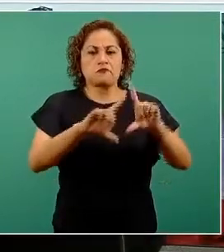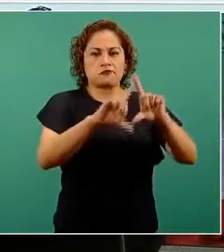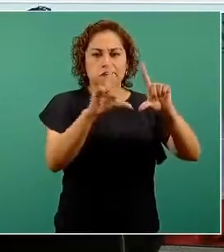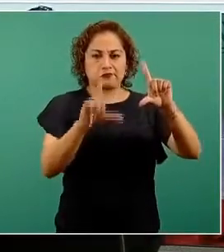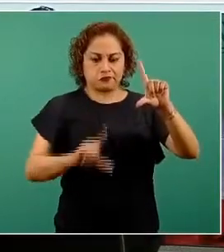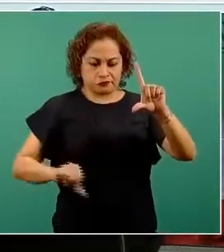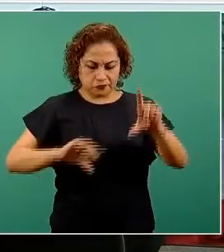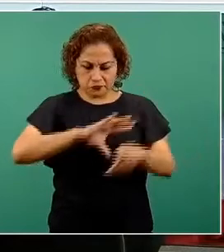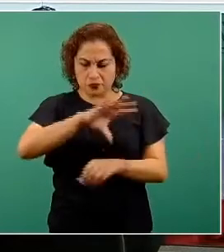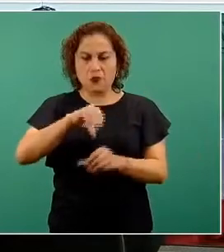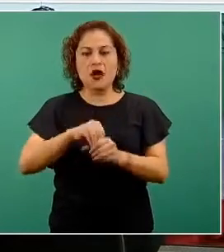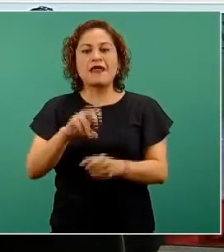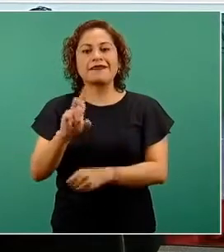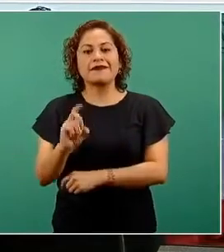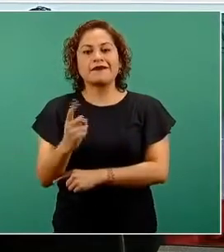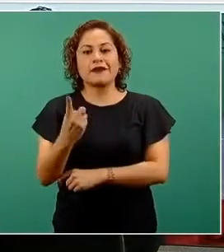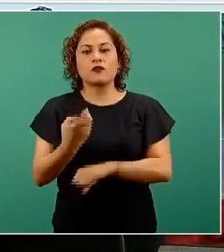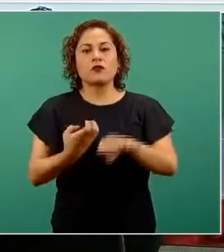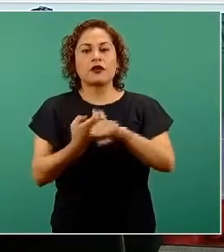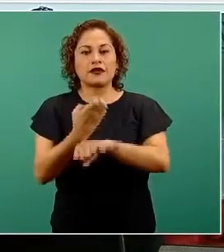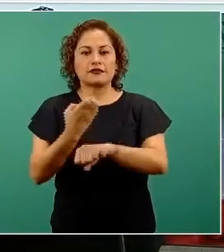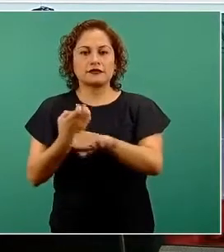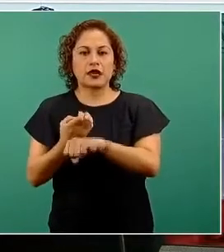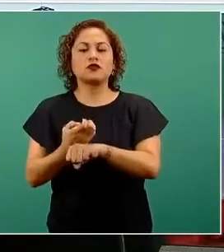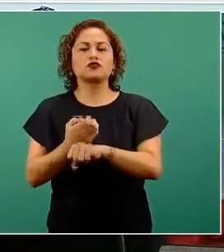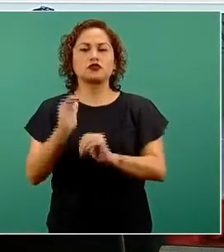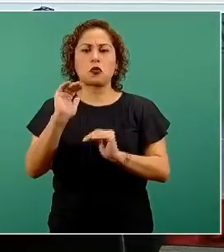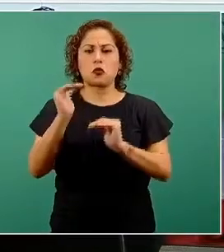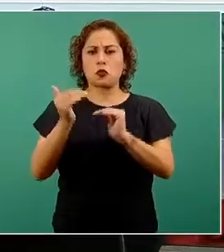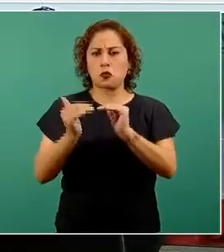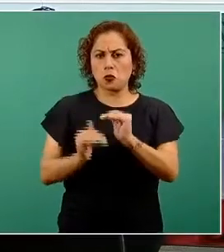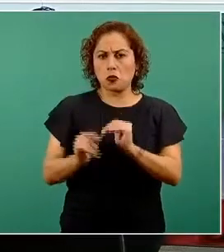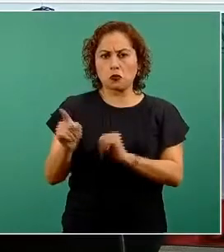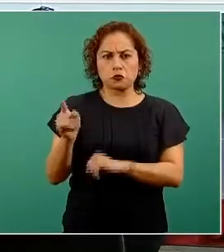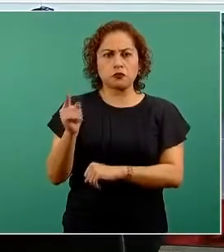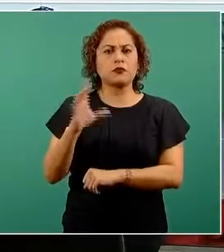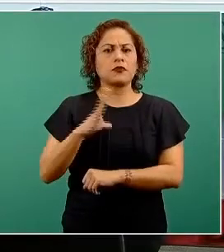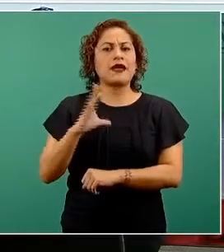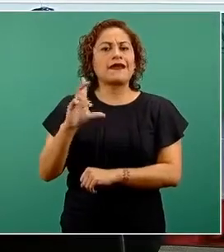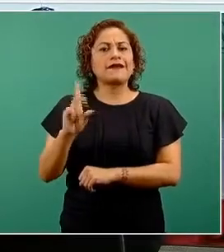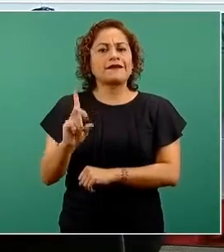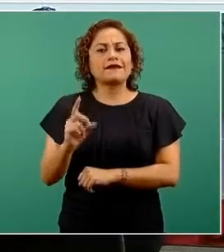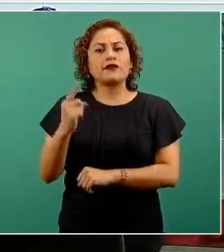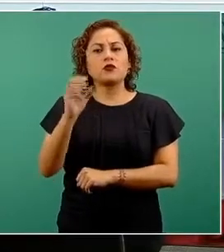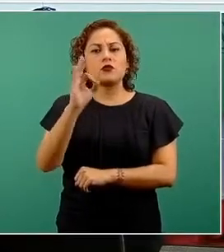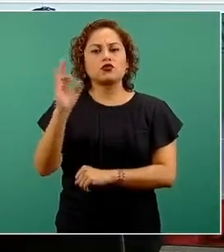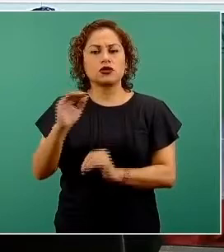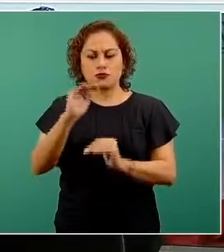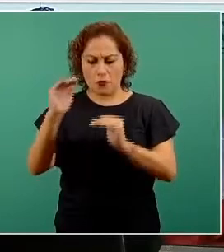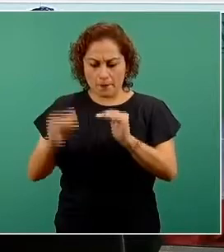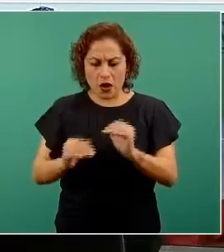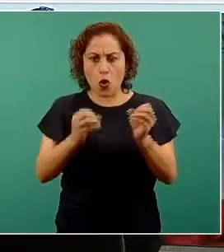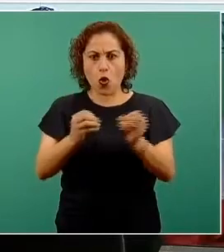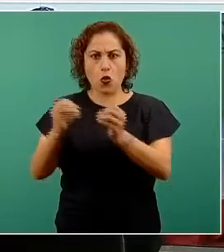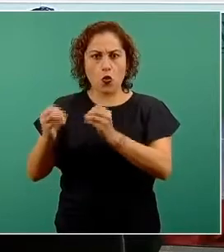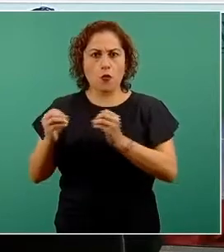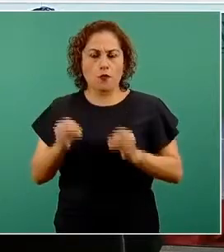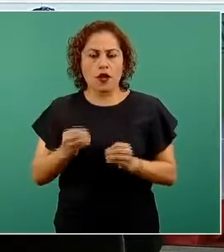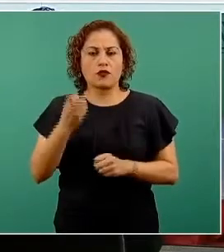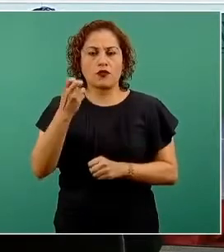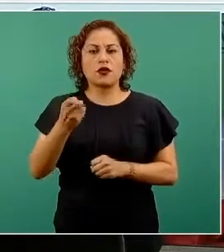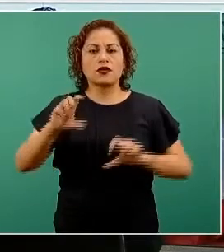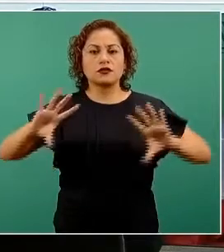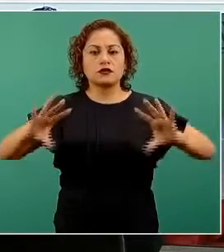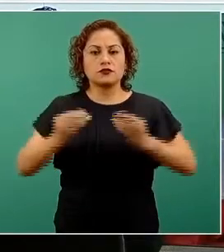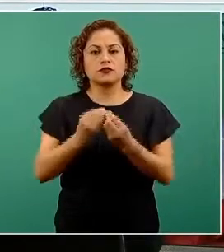entidades, 31 de ellas, tienen menos del 30% de ocupación hospitalaria, lo cual nos da a nivel nacional